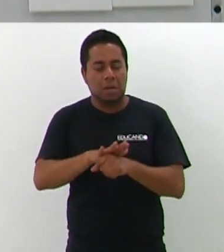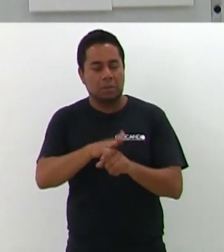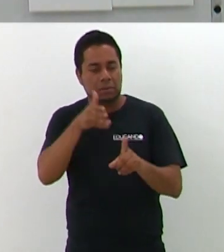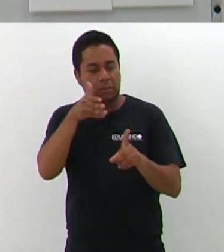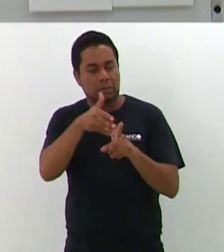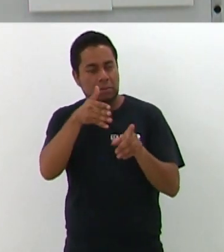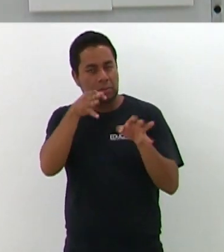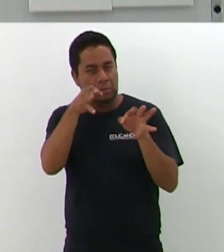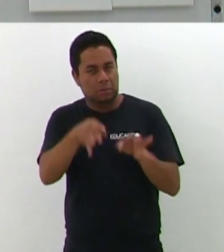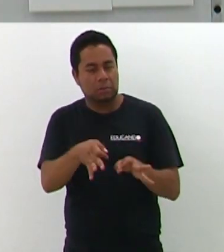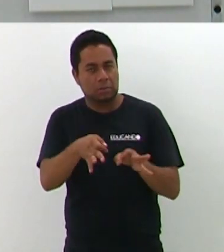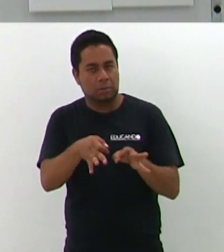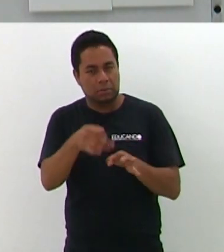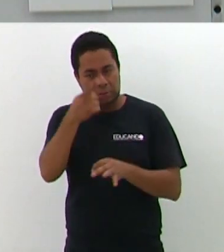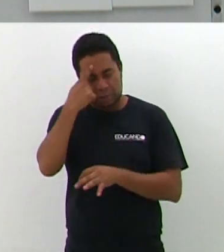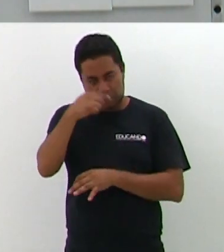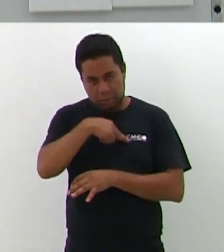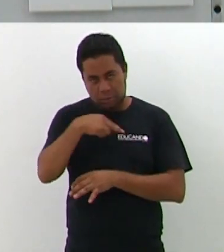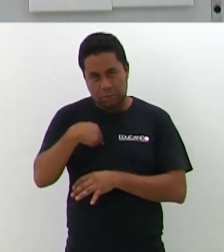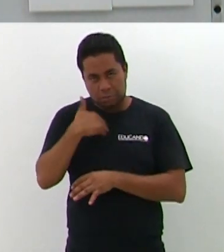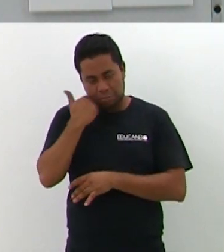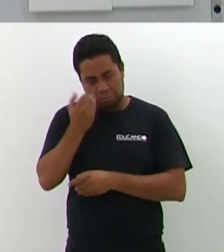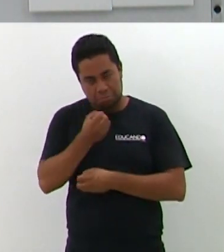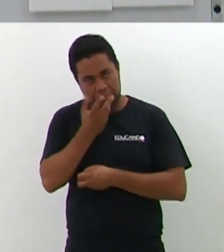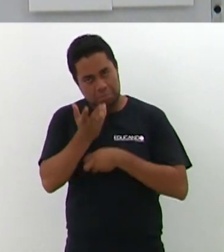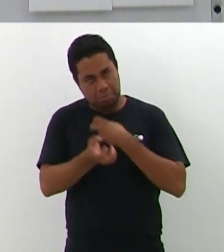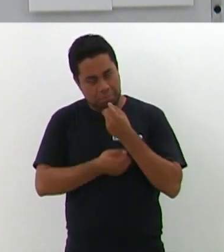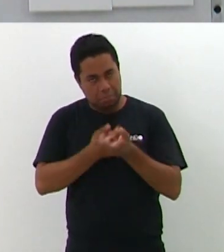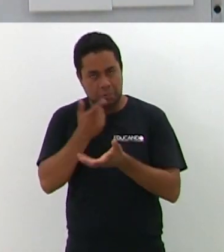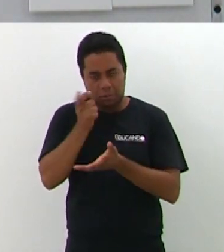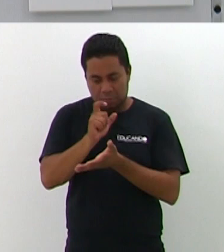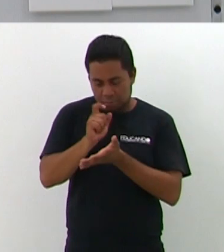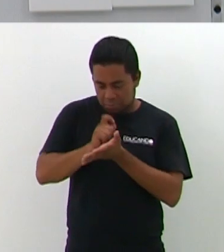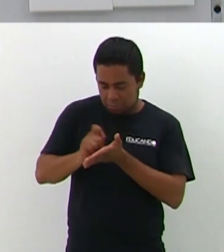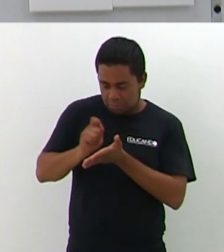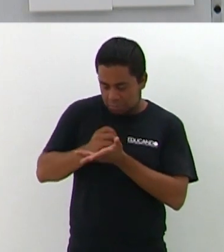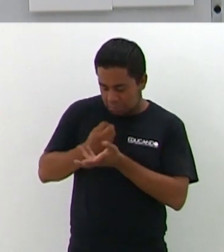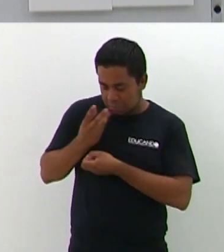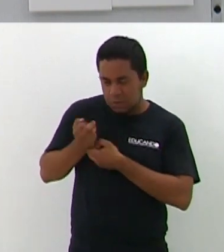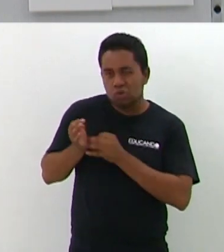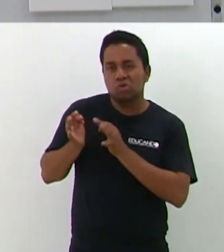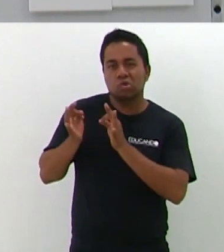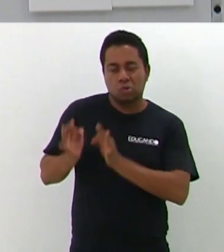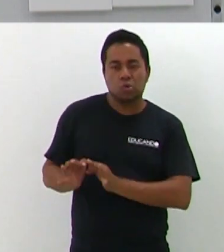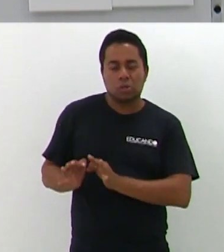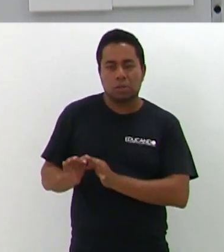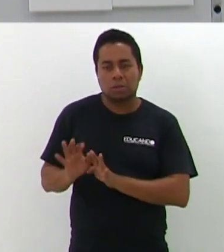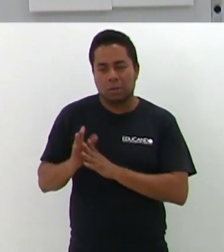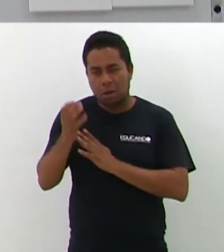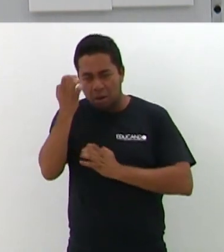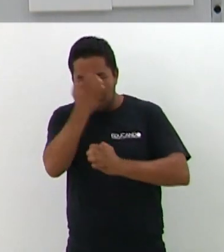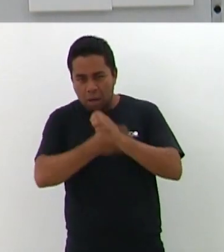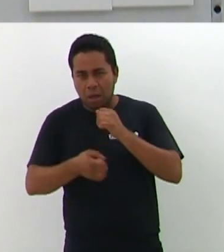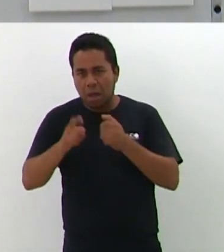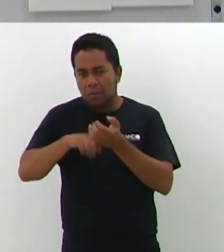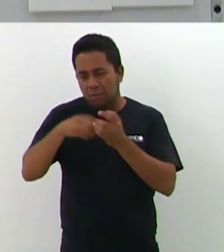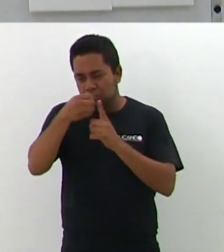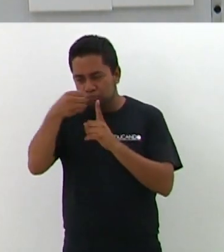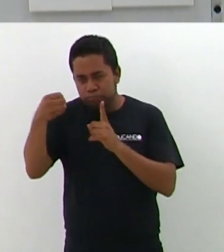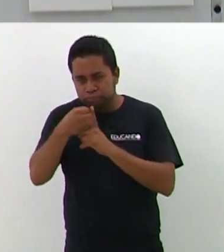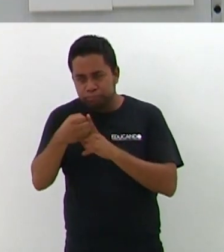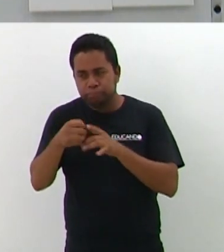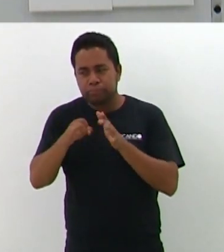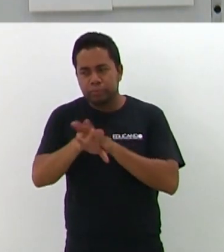en lo que nosotros queremos comunicar al escribir, ¿sí? Ya lo analizamos en las oraciones, que no